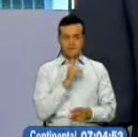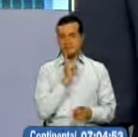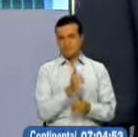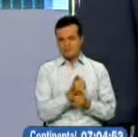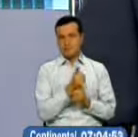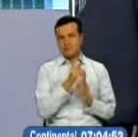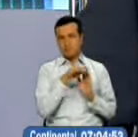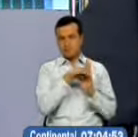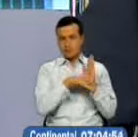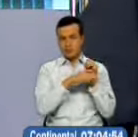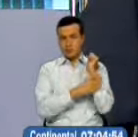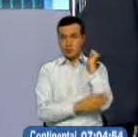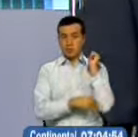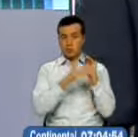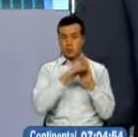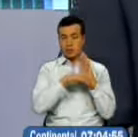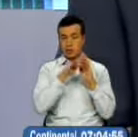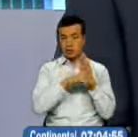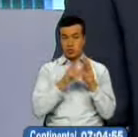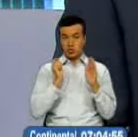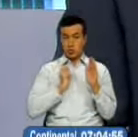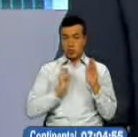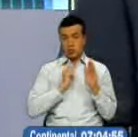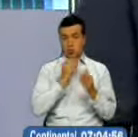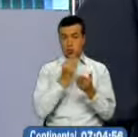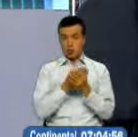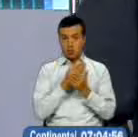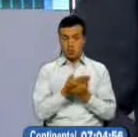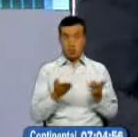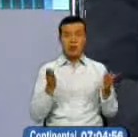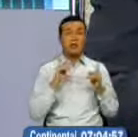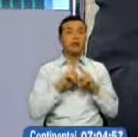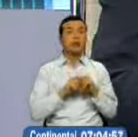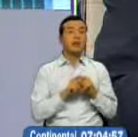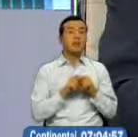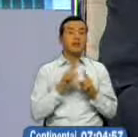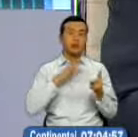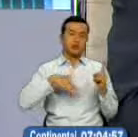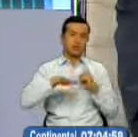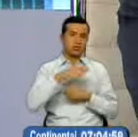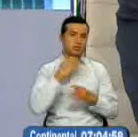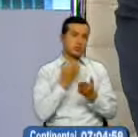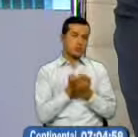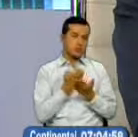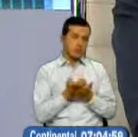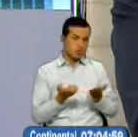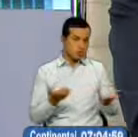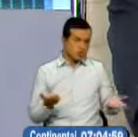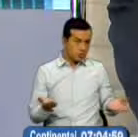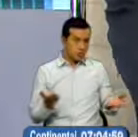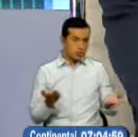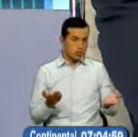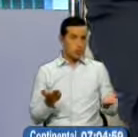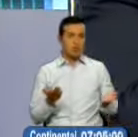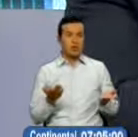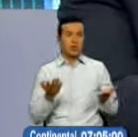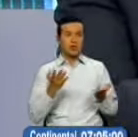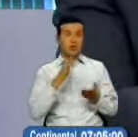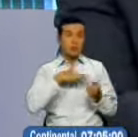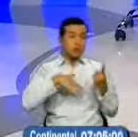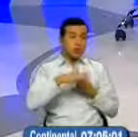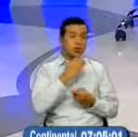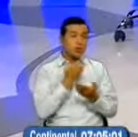indicadores, el indicador por ingreso y por consumo van a depender de una coyuntura económica particular. Sí, exactamente. Una coyuntura